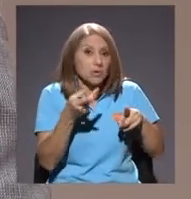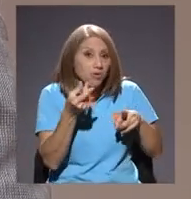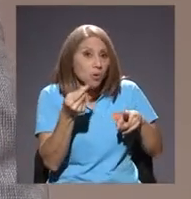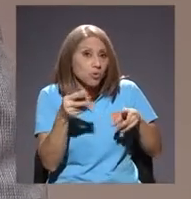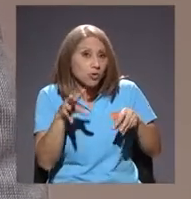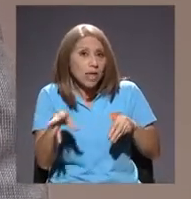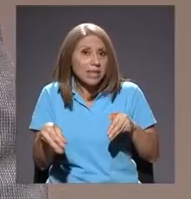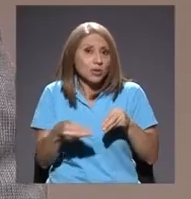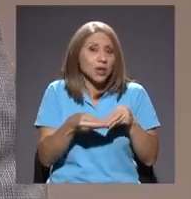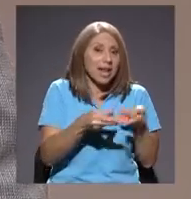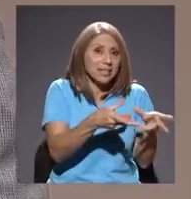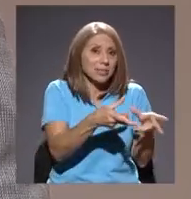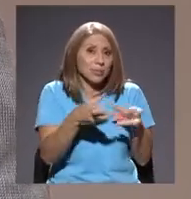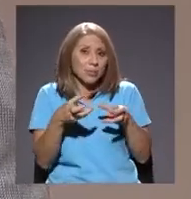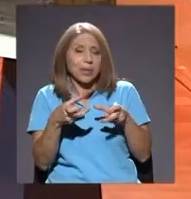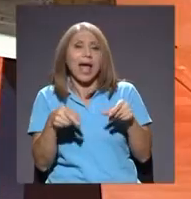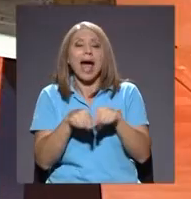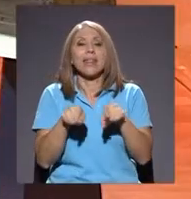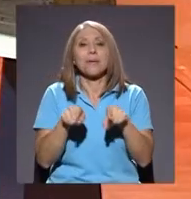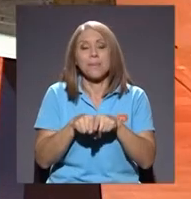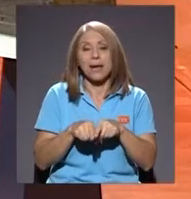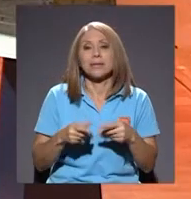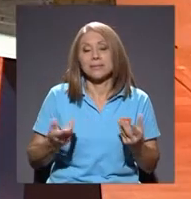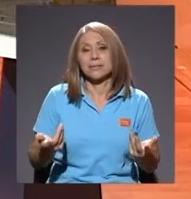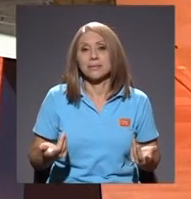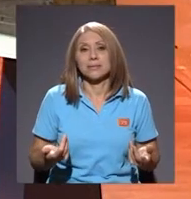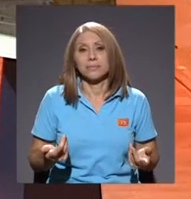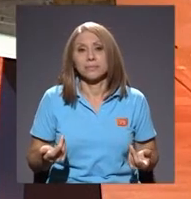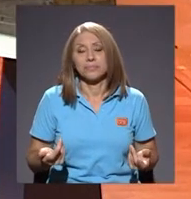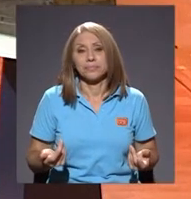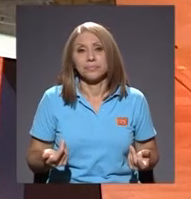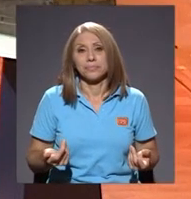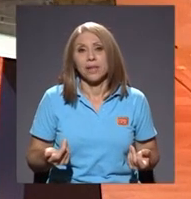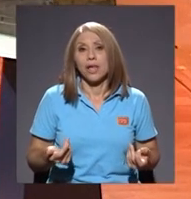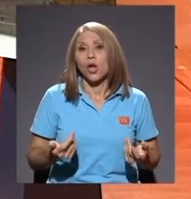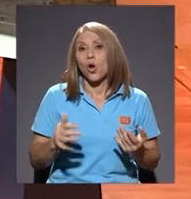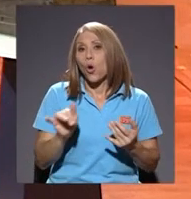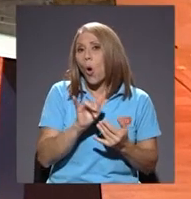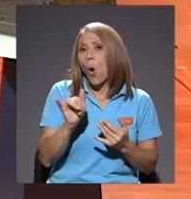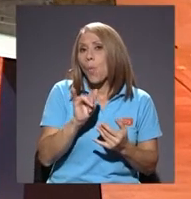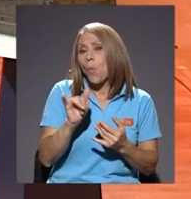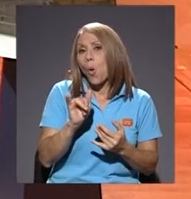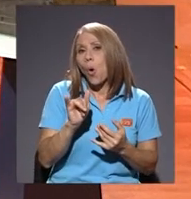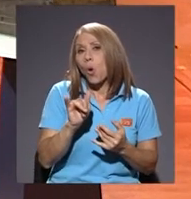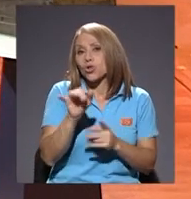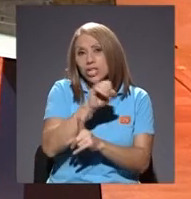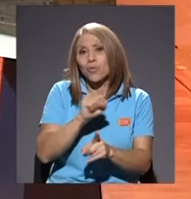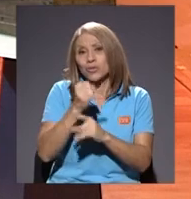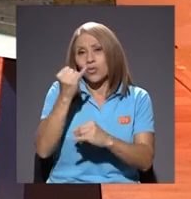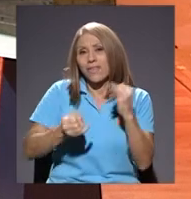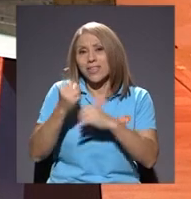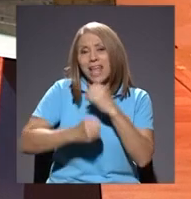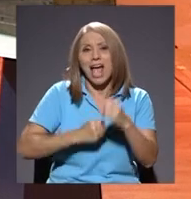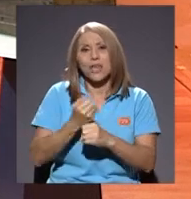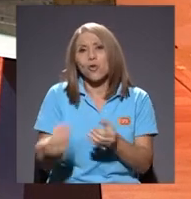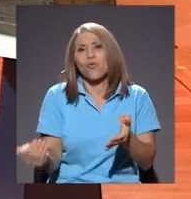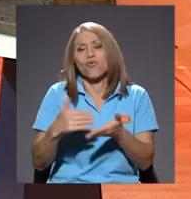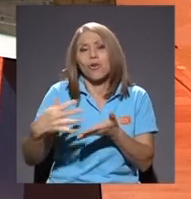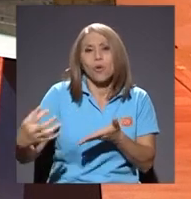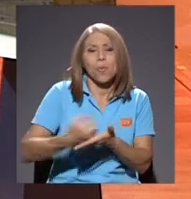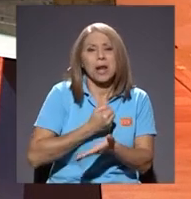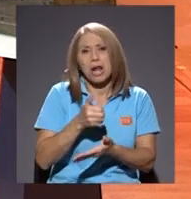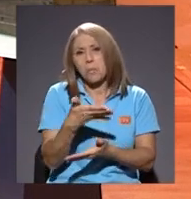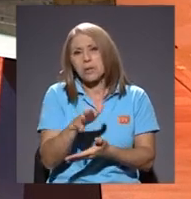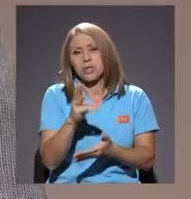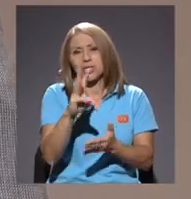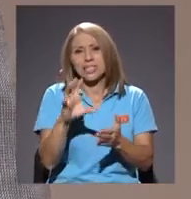como parte de la estacionalidad y este de fin de año se recuperaron alrededor de 600 millones de dólares de